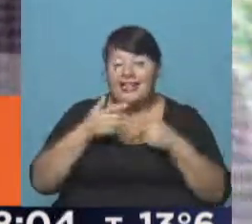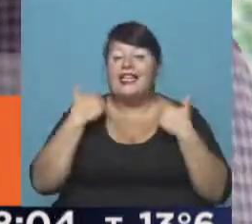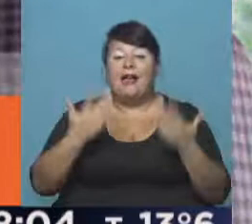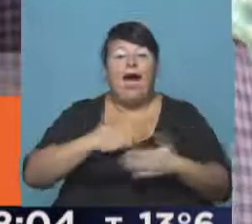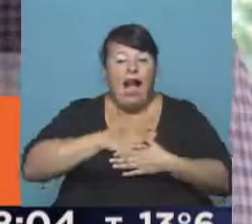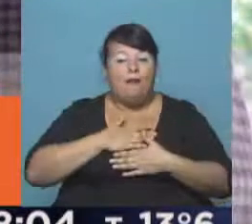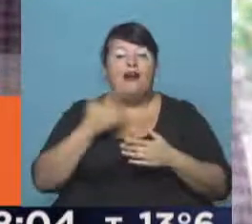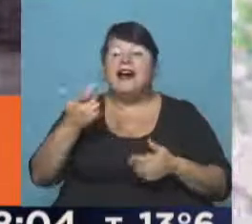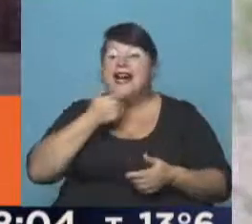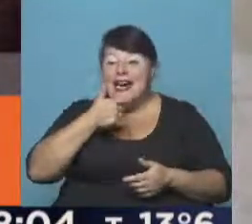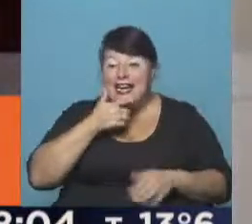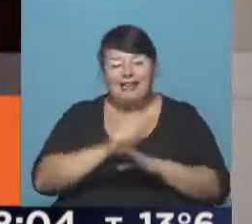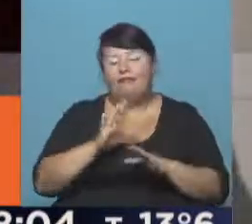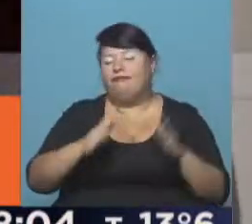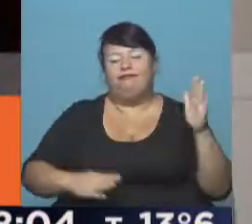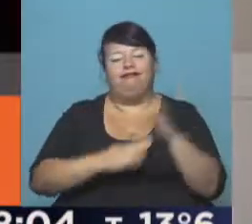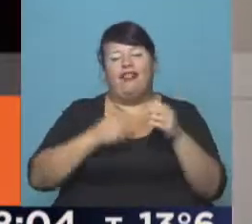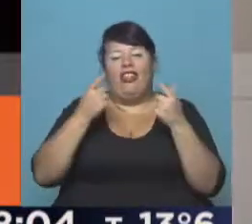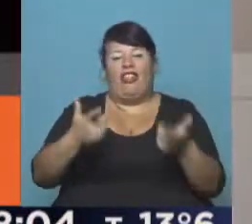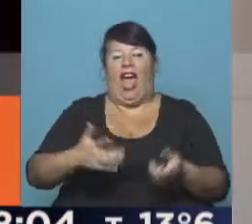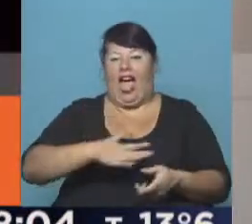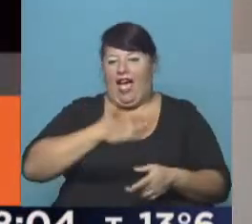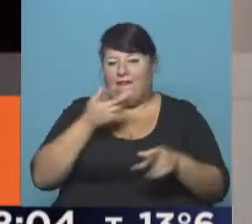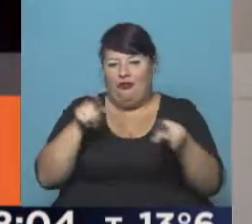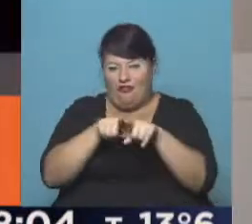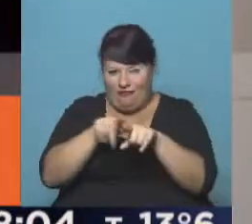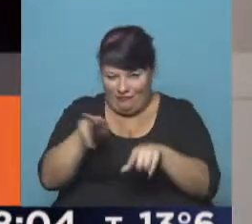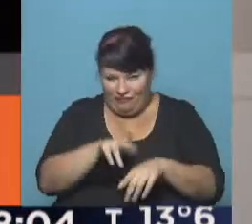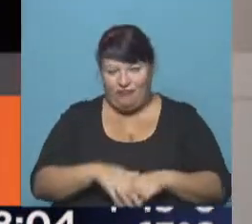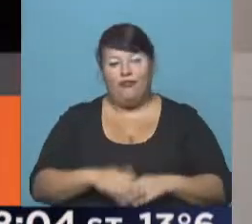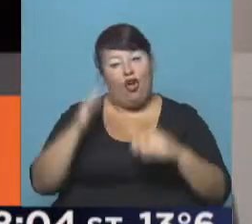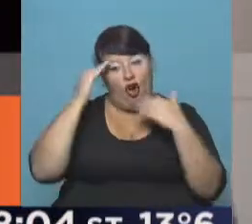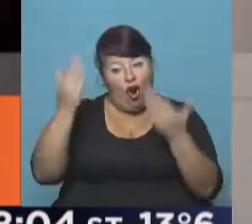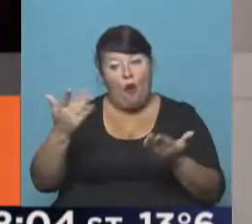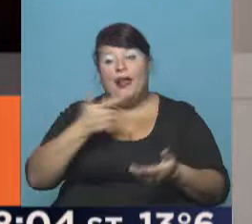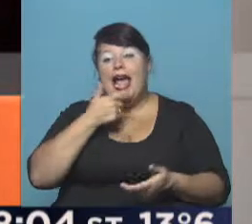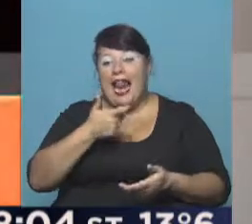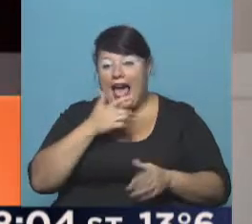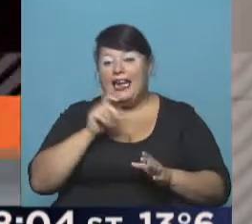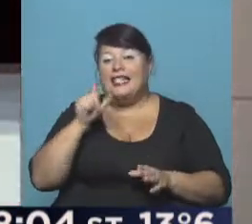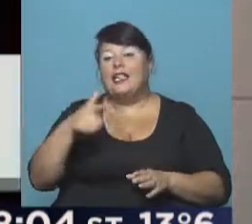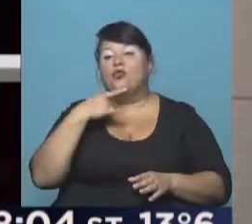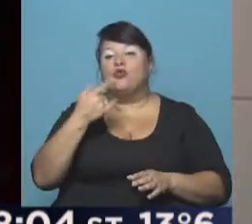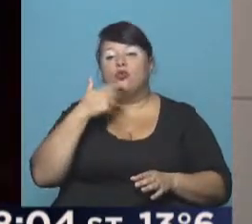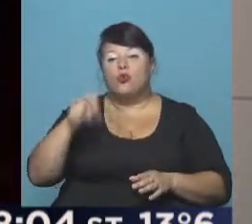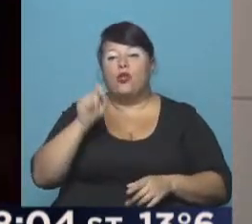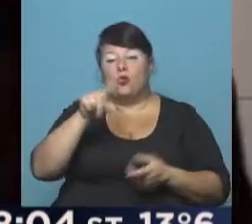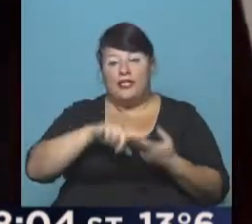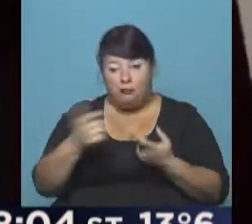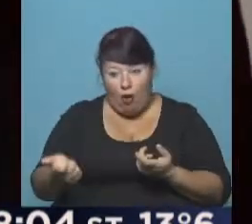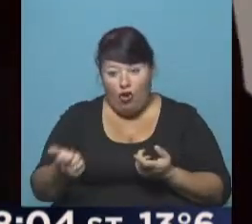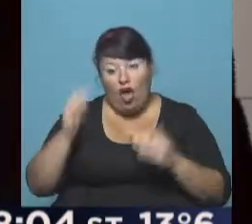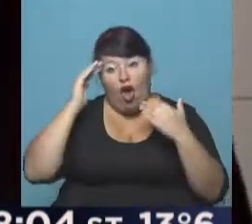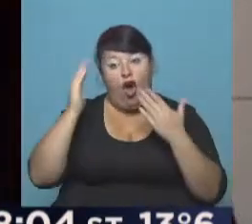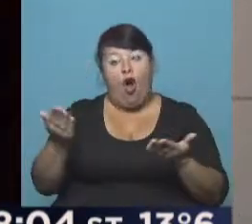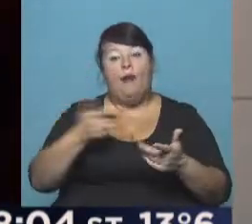se amaron. O sea, la risa es la fundadora de ese vínculo. Es un homenaje a la risa de Susan, que es la mujer, y es un